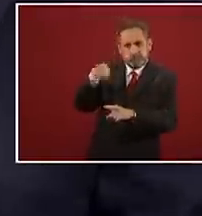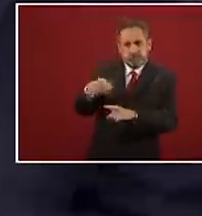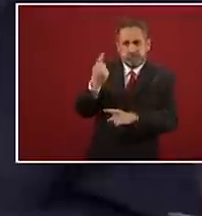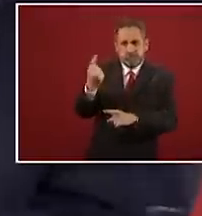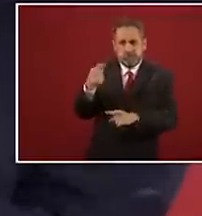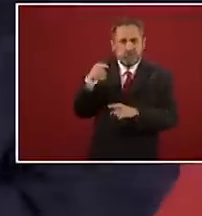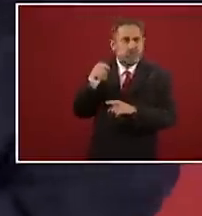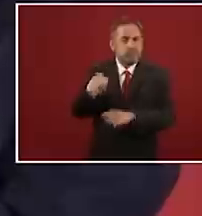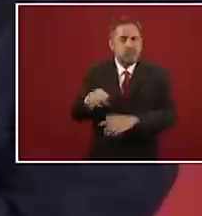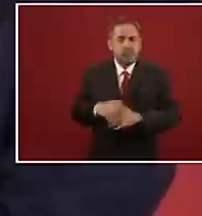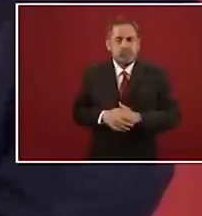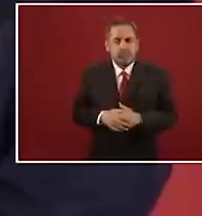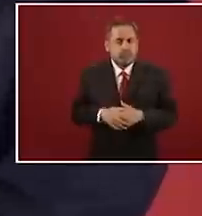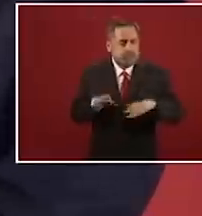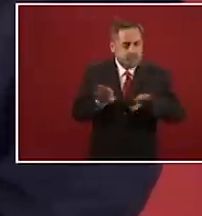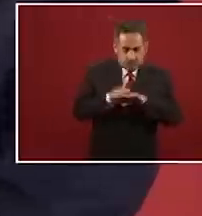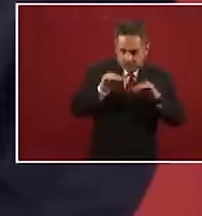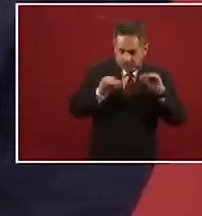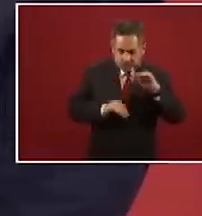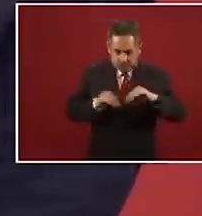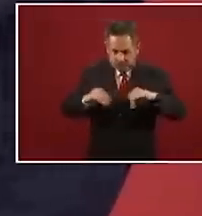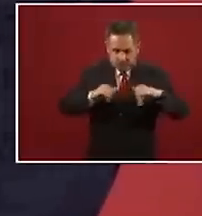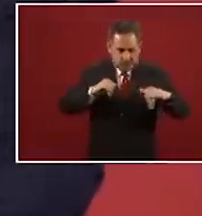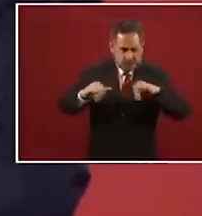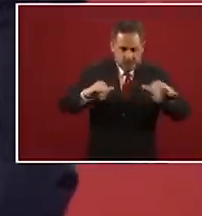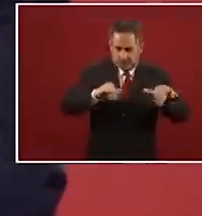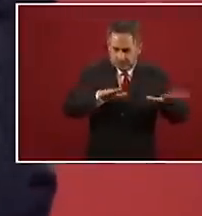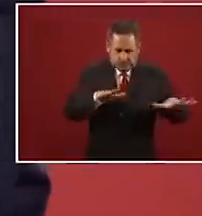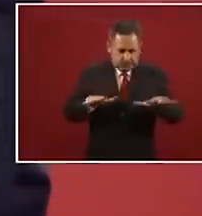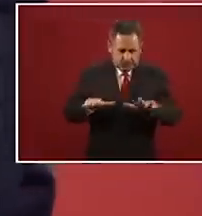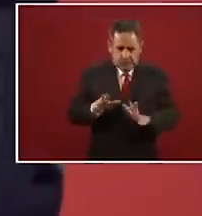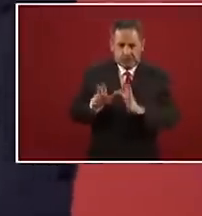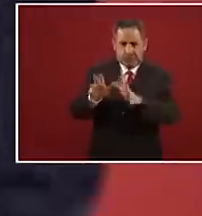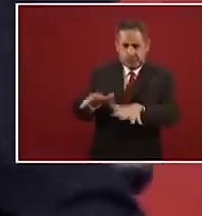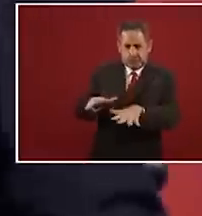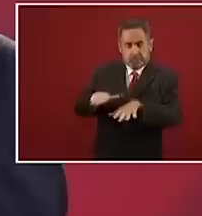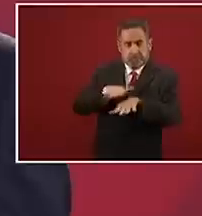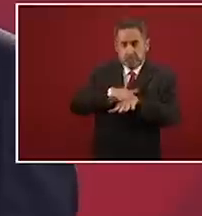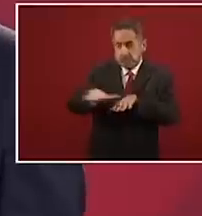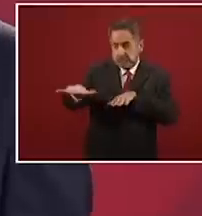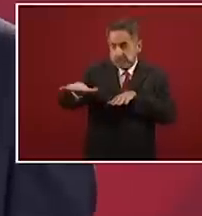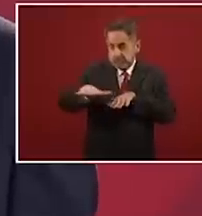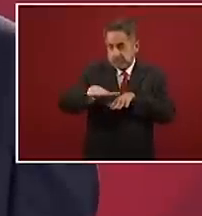la manera en que trazaron el proyecto de pistas.